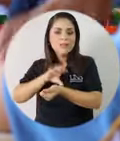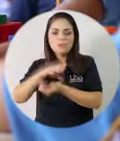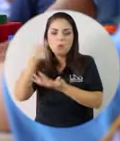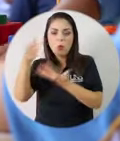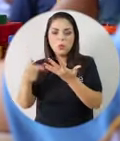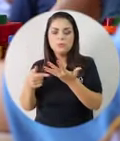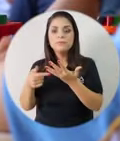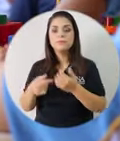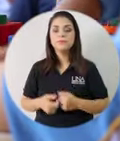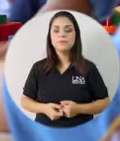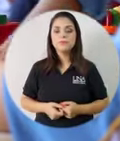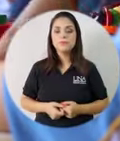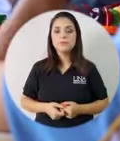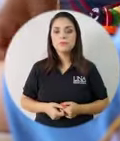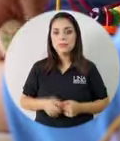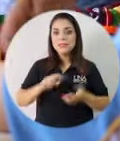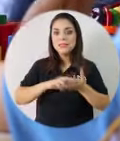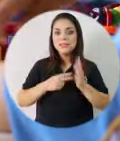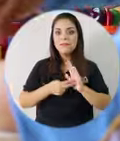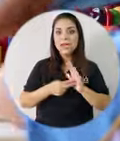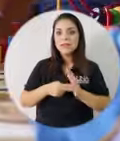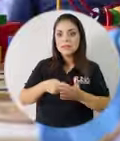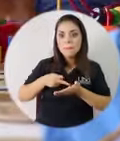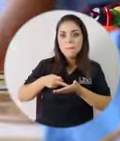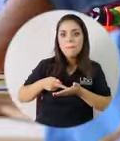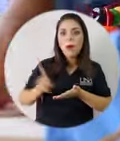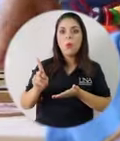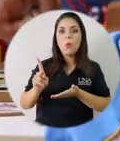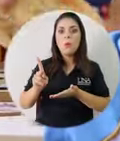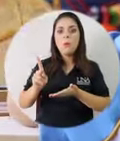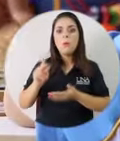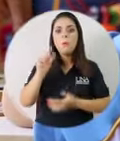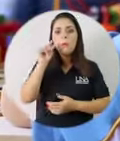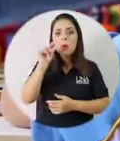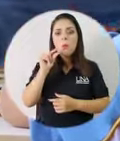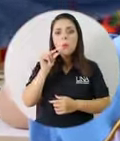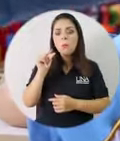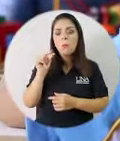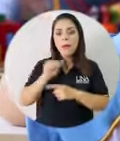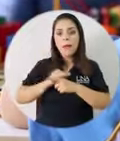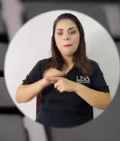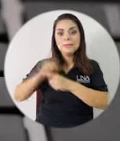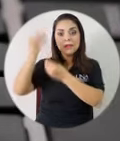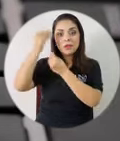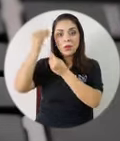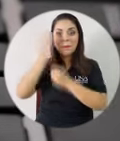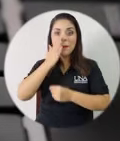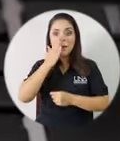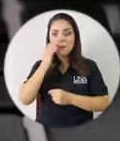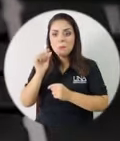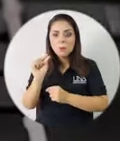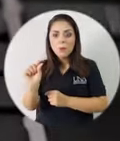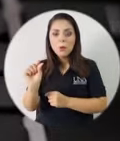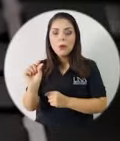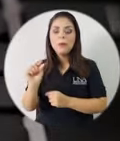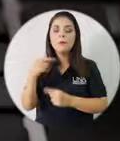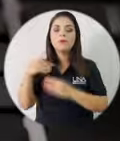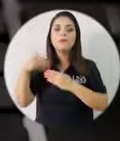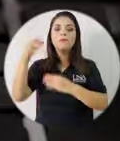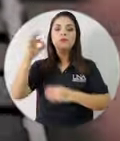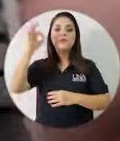Es decir, se pagó por mucho una inversión de bajo costo como esta que se hizo. Y cuando hablamos, por ejemplo, de